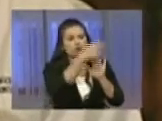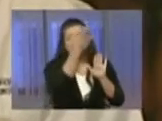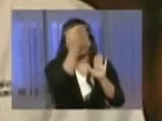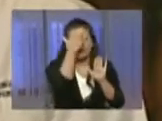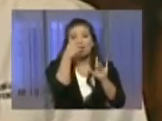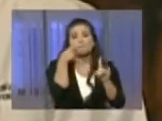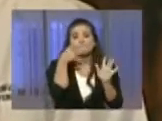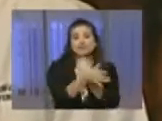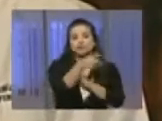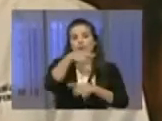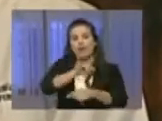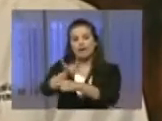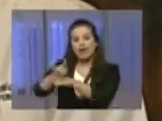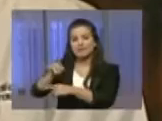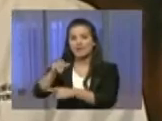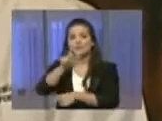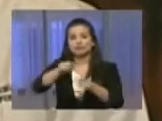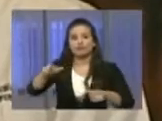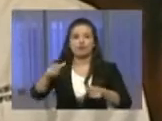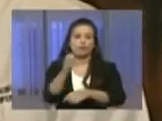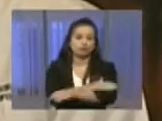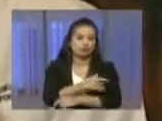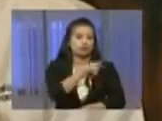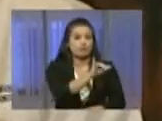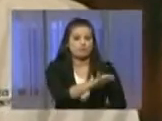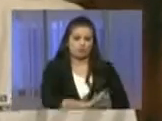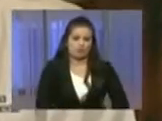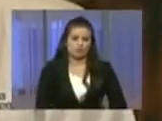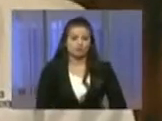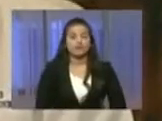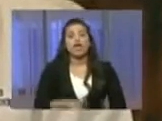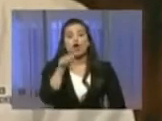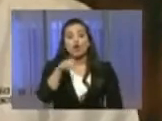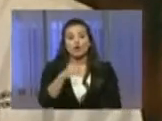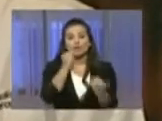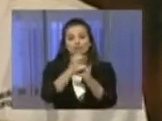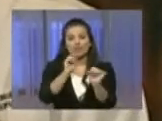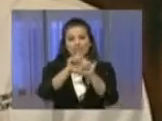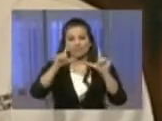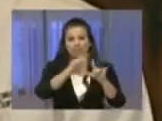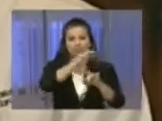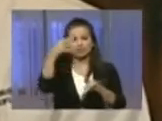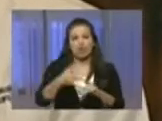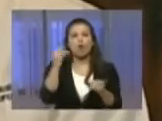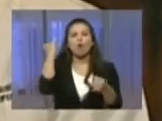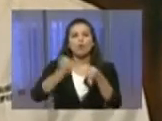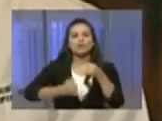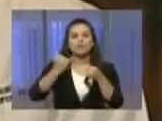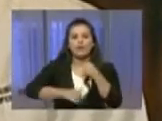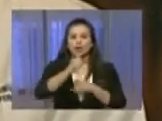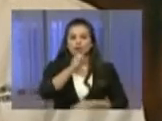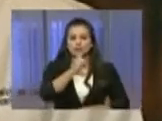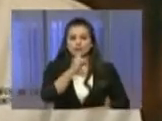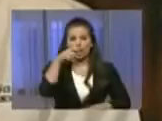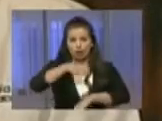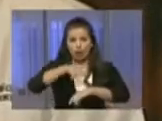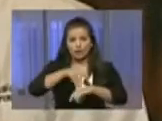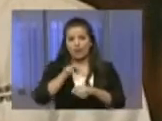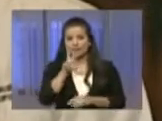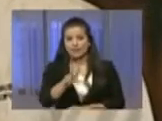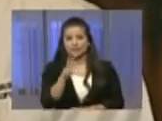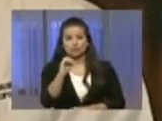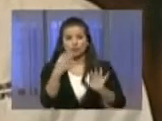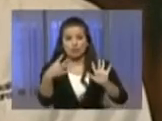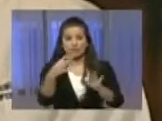fíjense que es algo que acaba de salir hoy en la página web del diario últimas noticias a las 3:9 de la